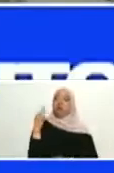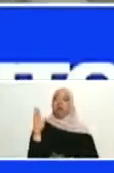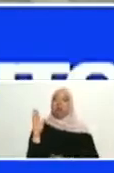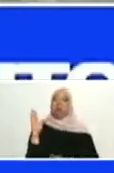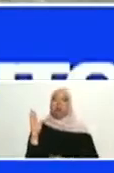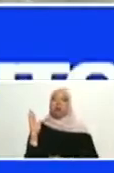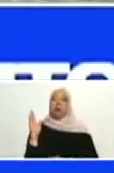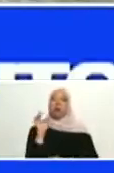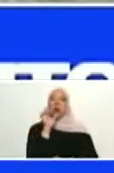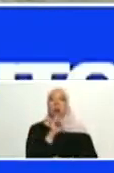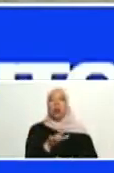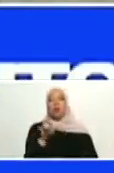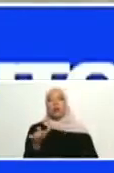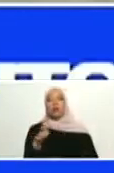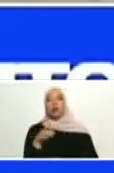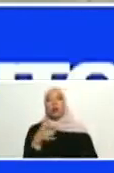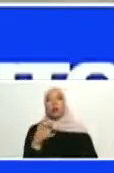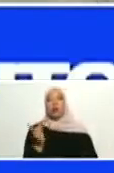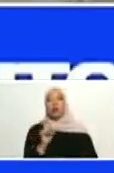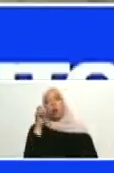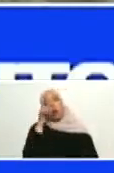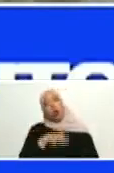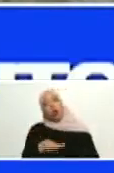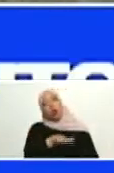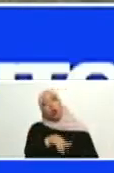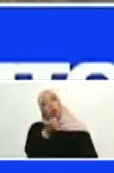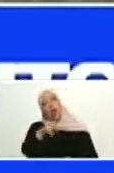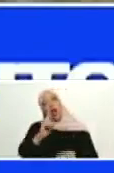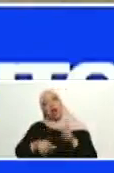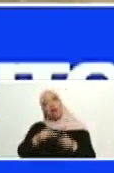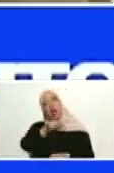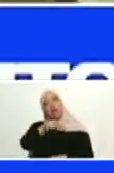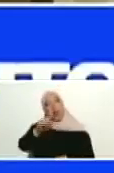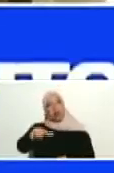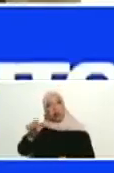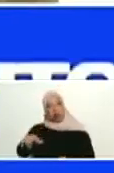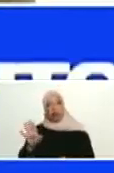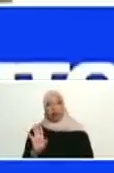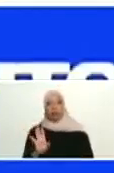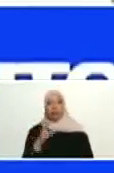De las élites estoy hablando, no de los pueblos, de las élites.